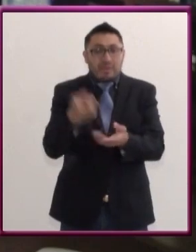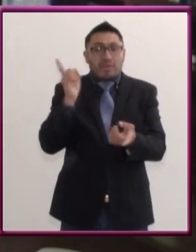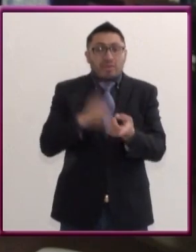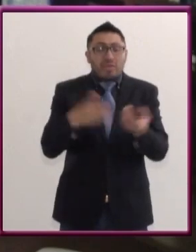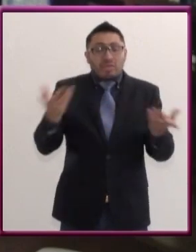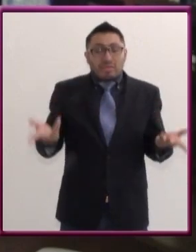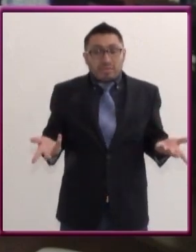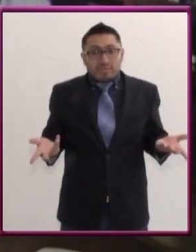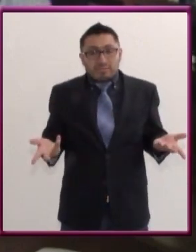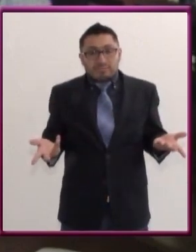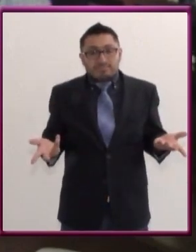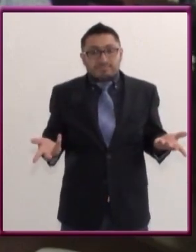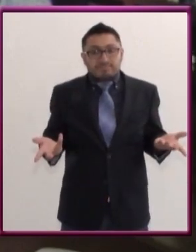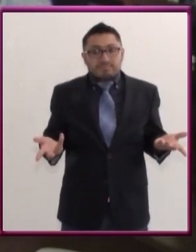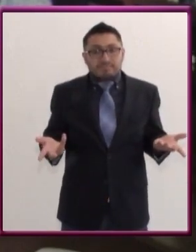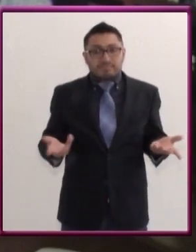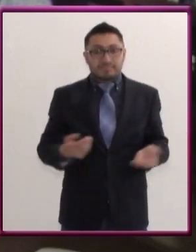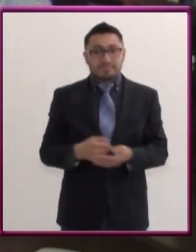¿Hacia dónde?